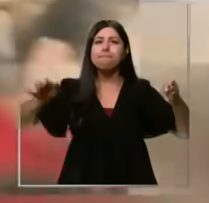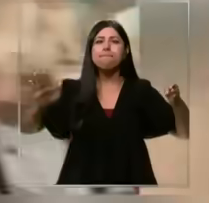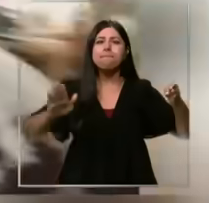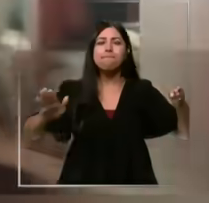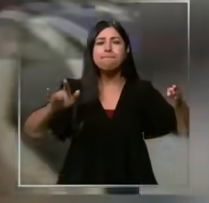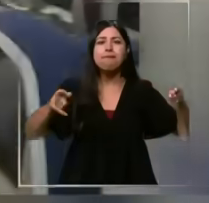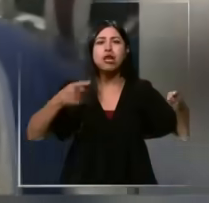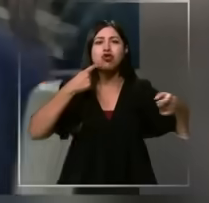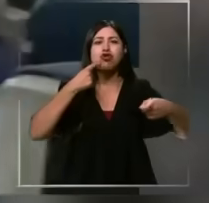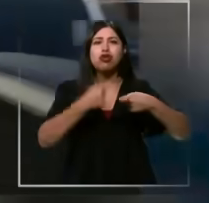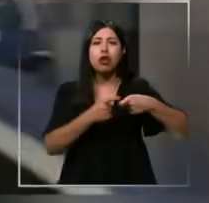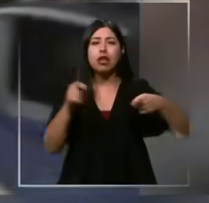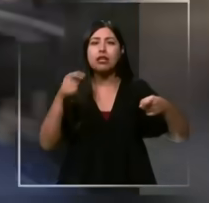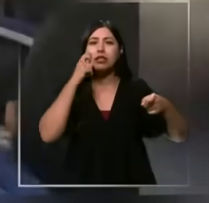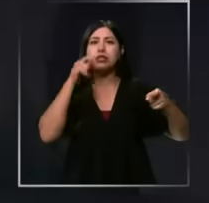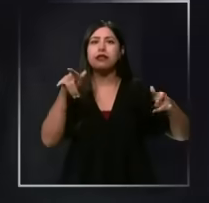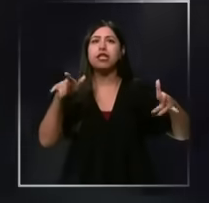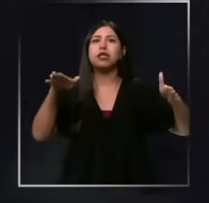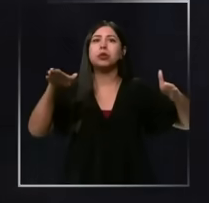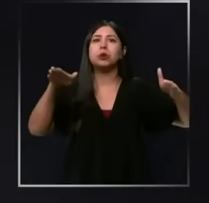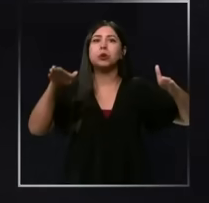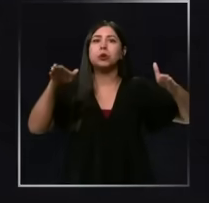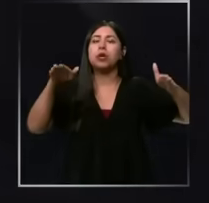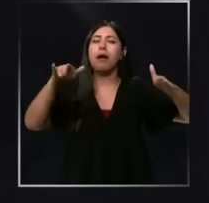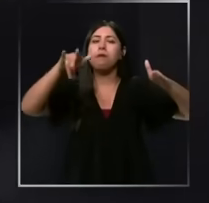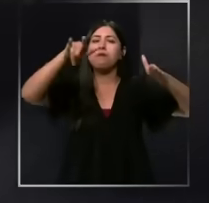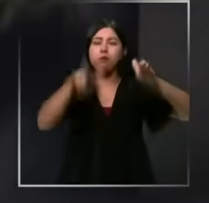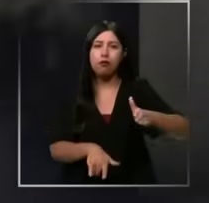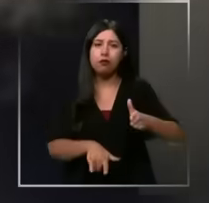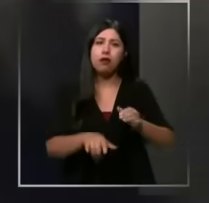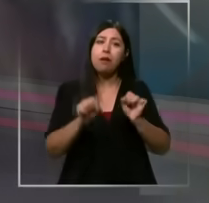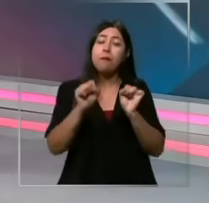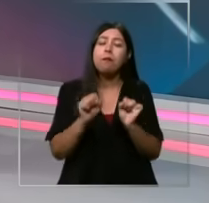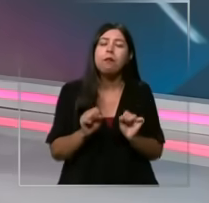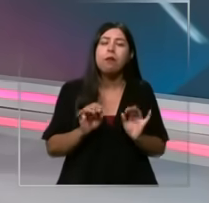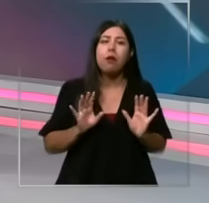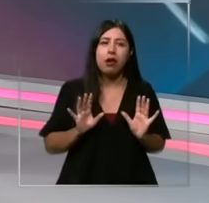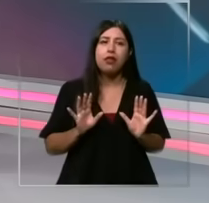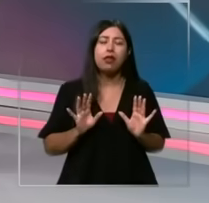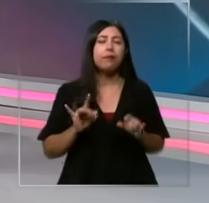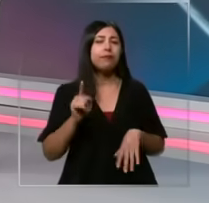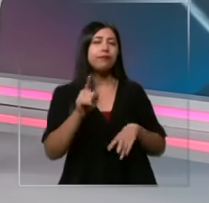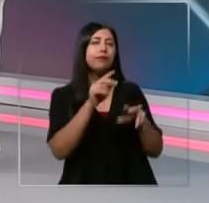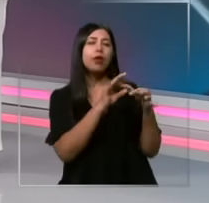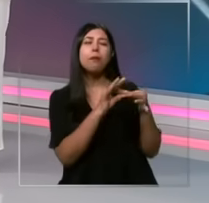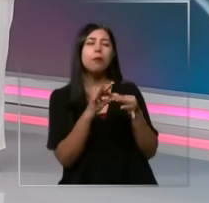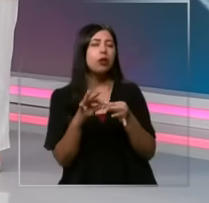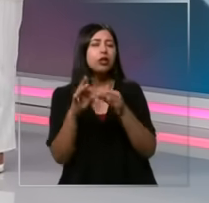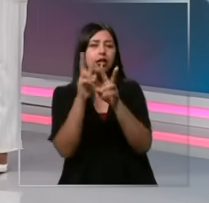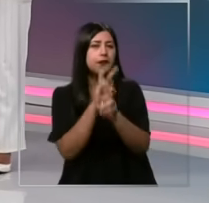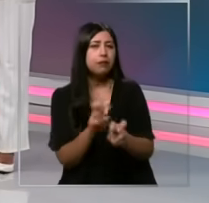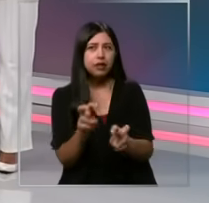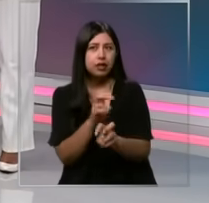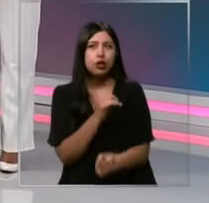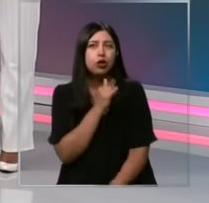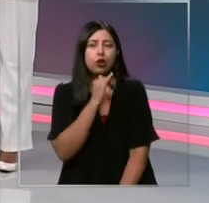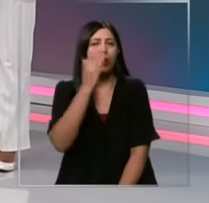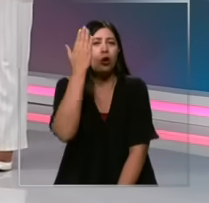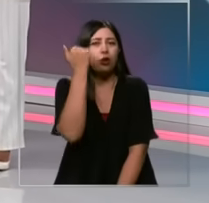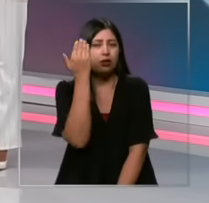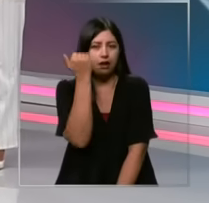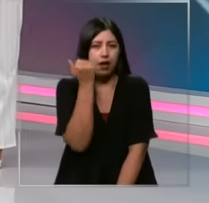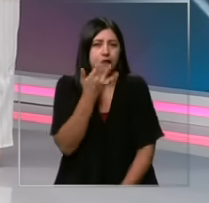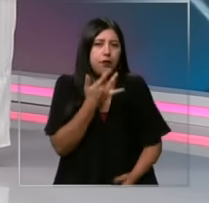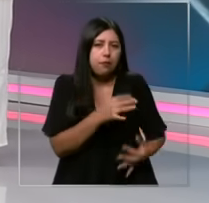experimente una fuerza hacia abajo brusca, ¿ya? Las causas están siendo investigadas, todavía no se da a conocer cuáles fueron